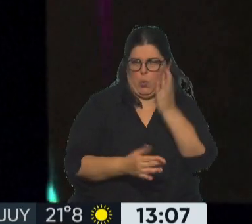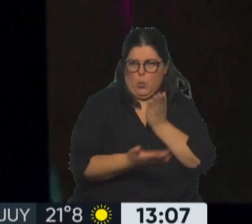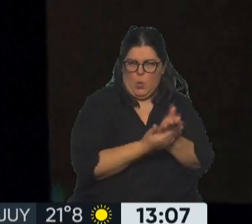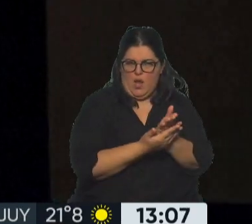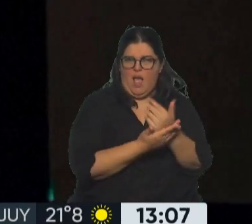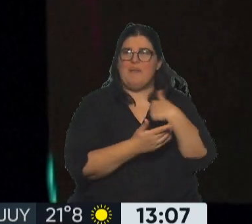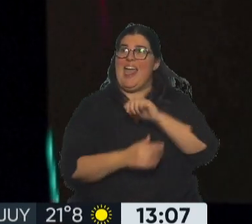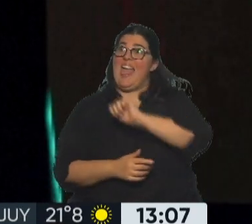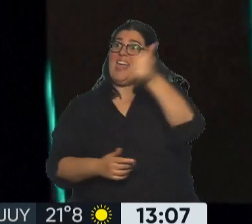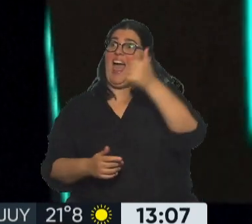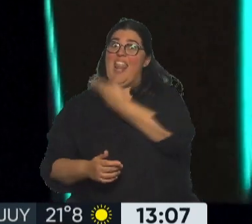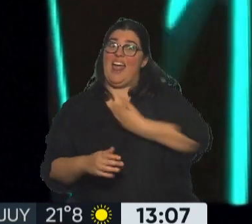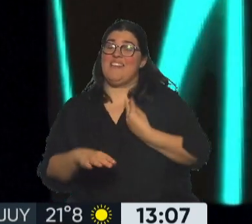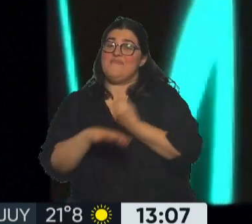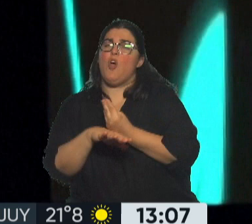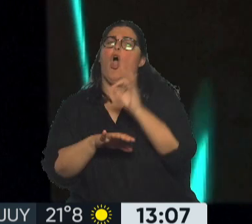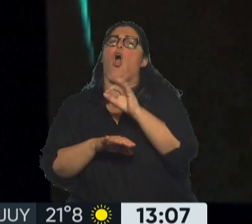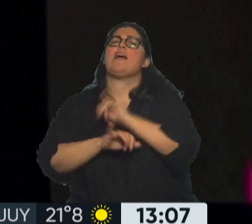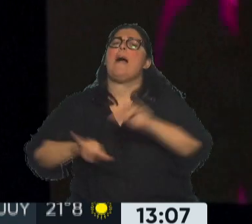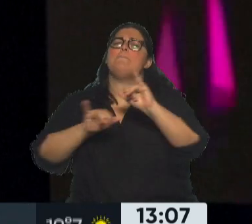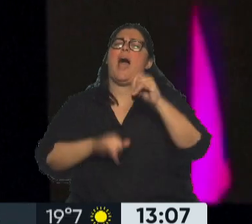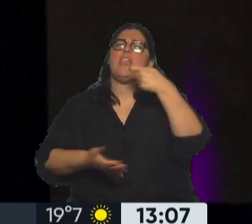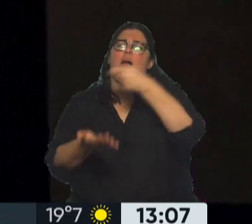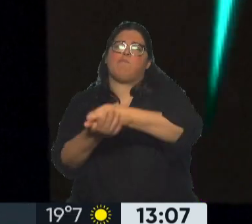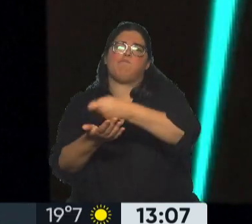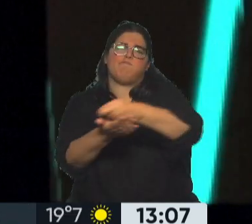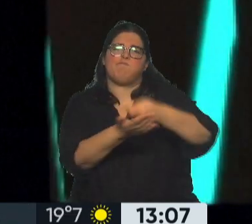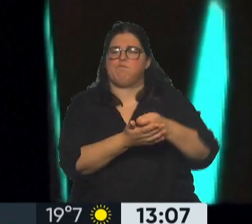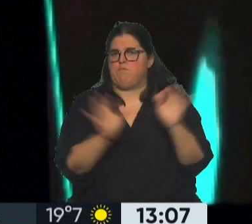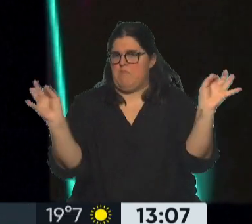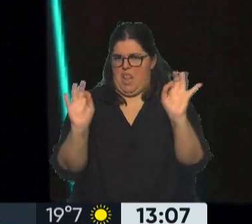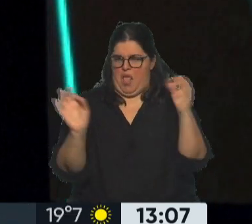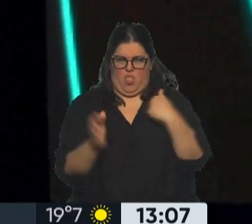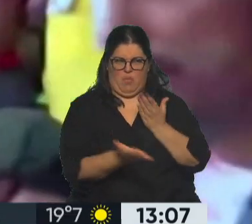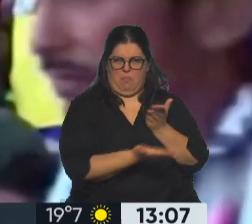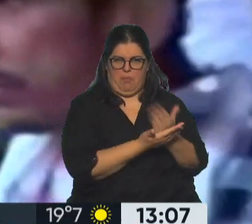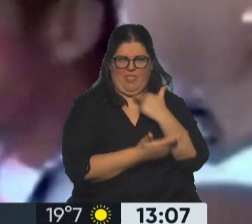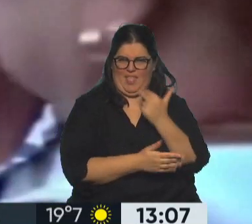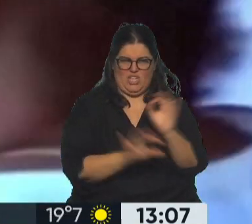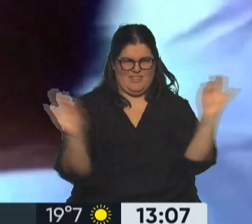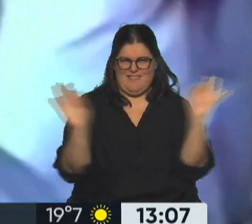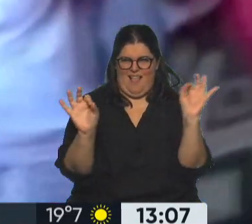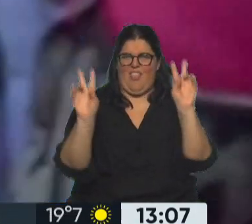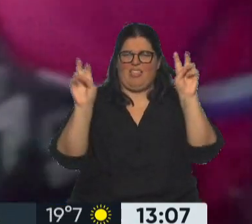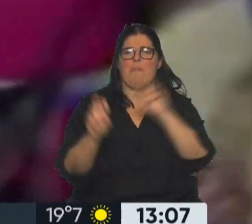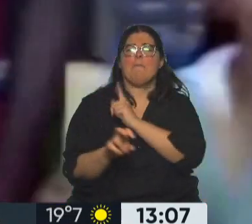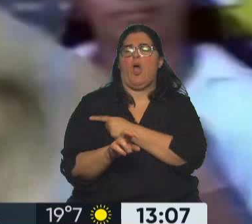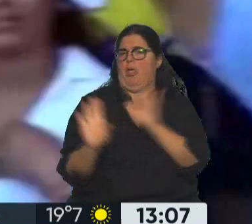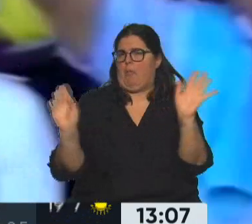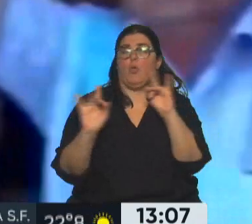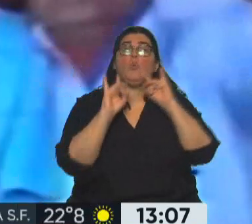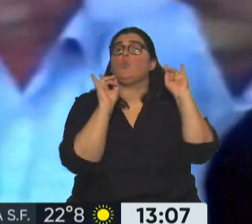para ganar, ni para financiar campañas, ni para nada que tenga que ver con el poder. Mi hijo ya